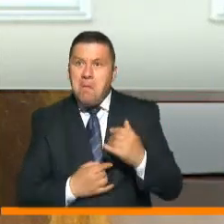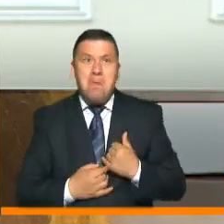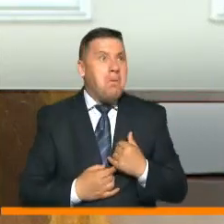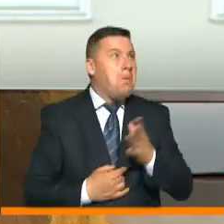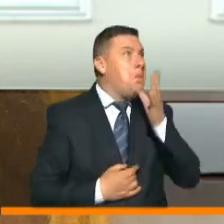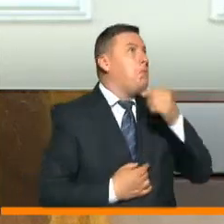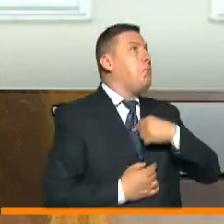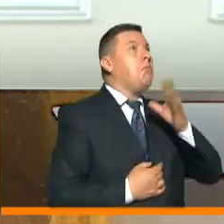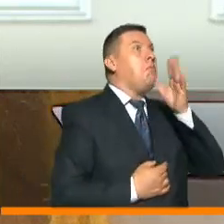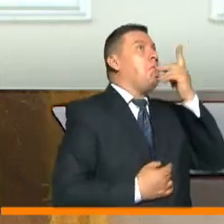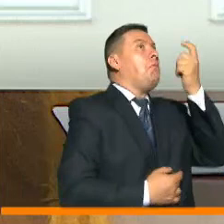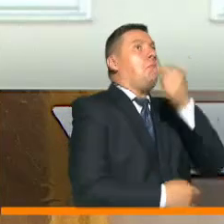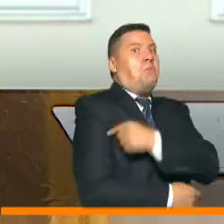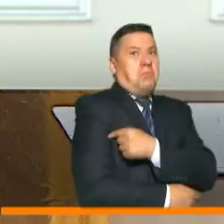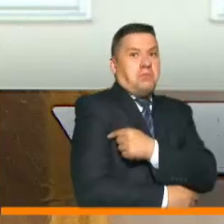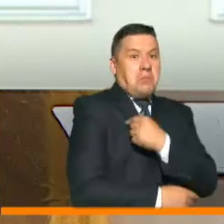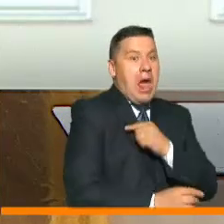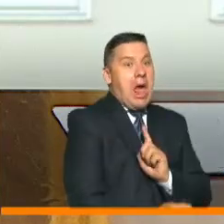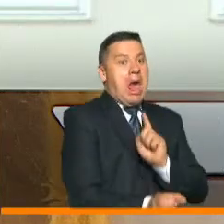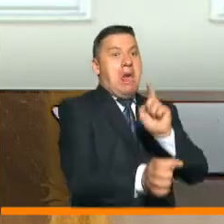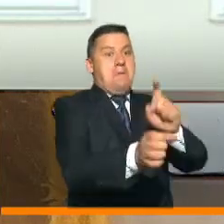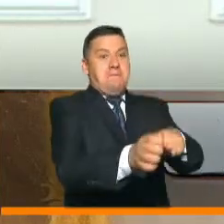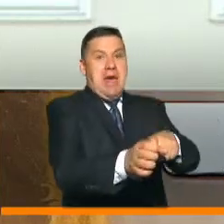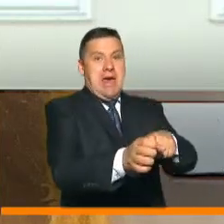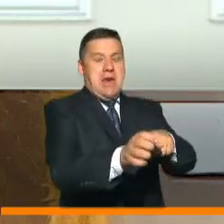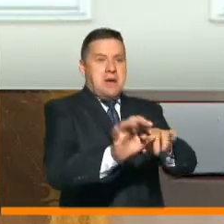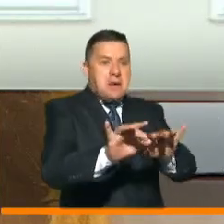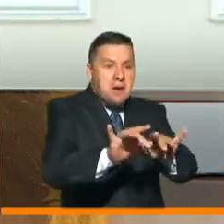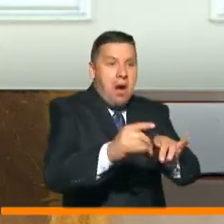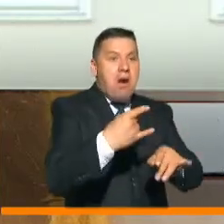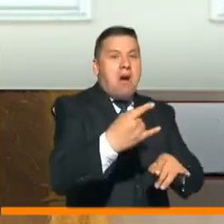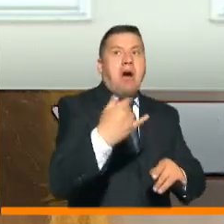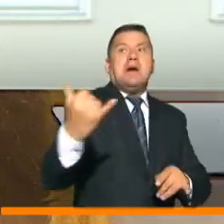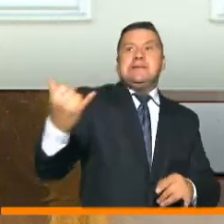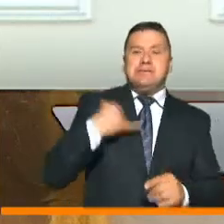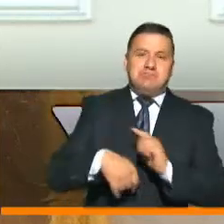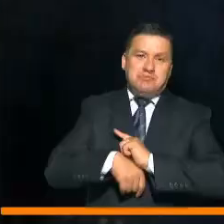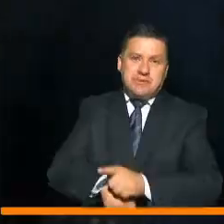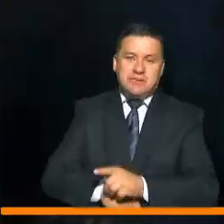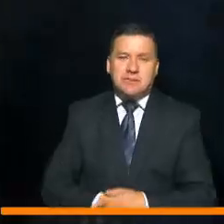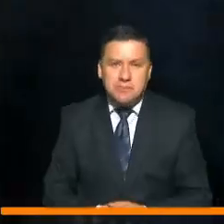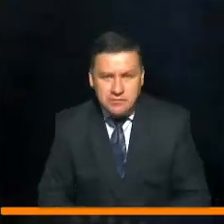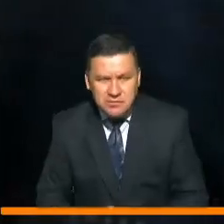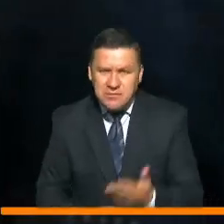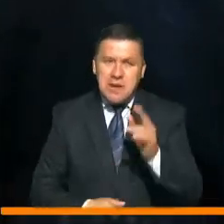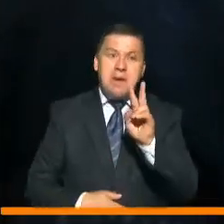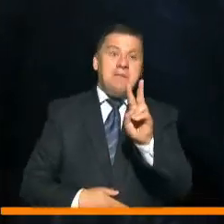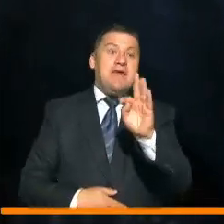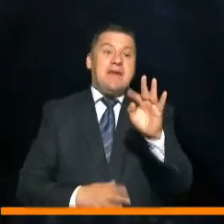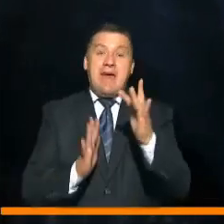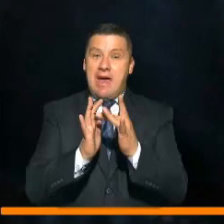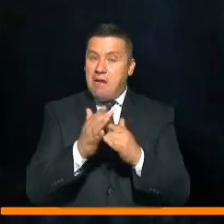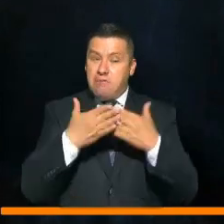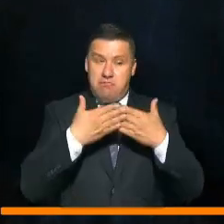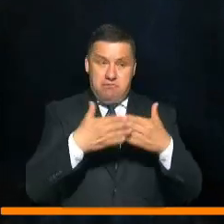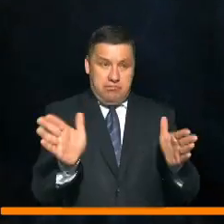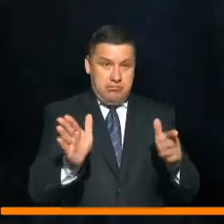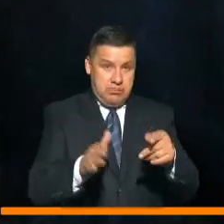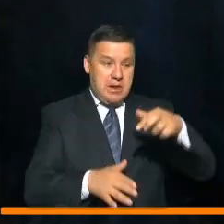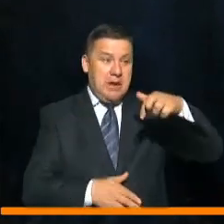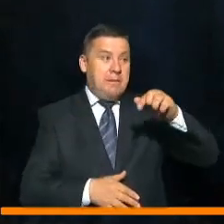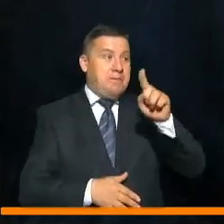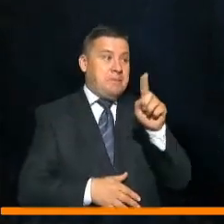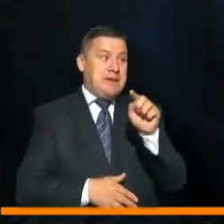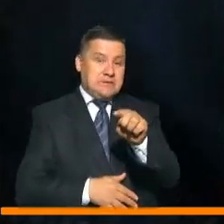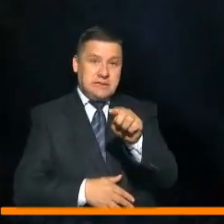recibido la vacuna y que al registrarse la recibirán de manera pronta. Hasta el 23 de abril estará habilitada la plataforma